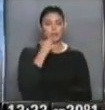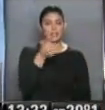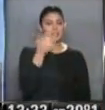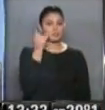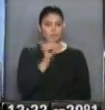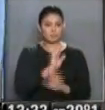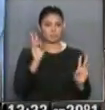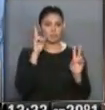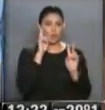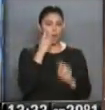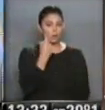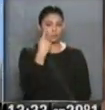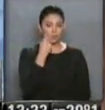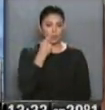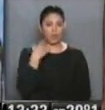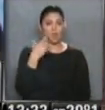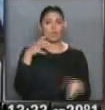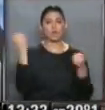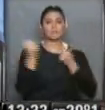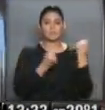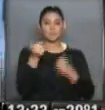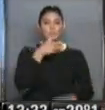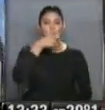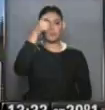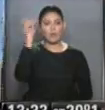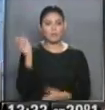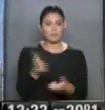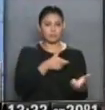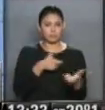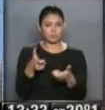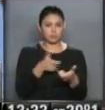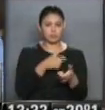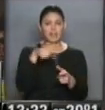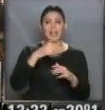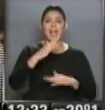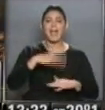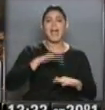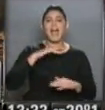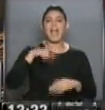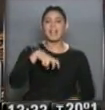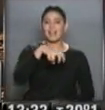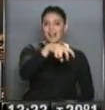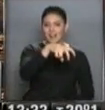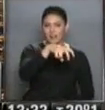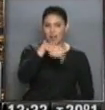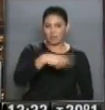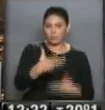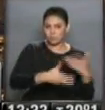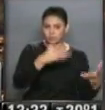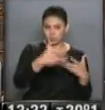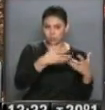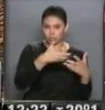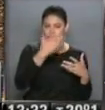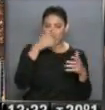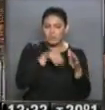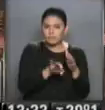fueron hasta allí distintas dotaciones de bomberos. Lo que se incendió fue una escalera, el humo empezó a salir por la baulera de uno de los